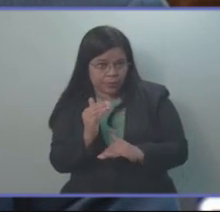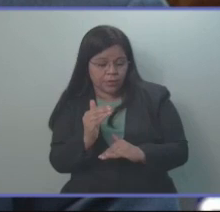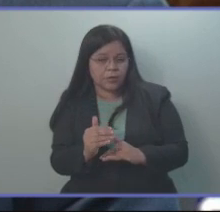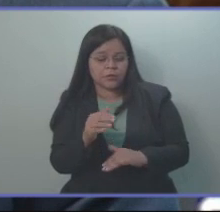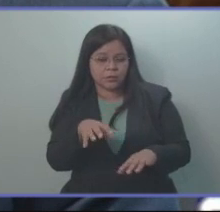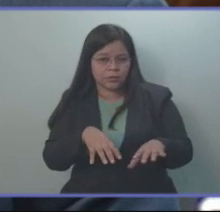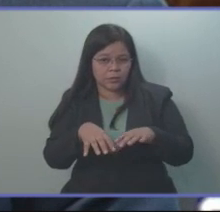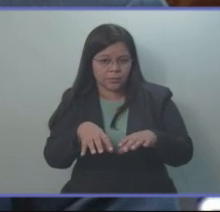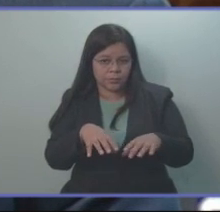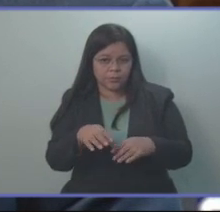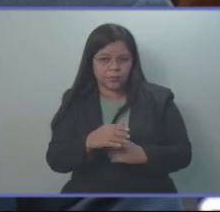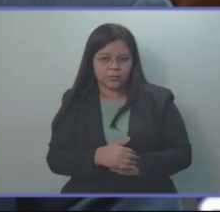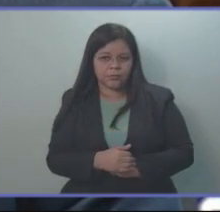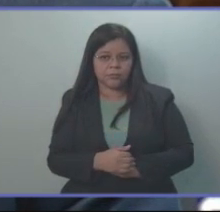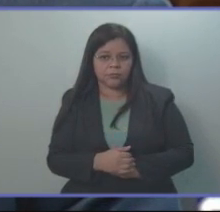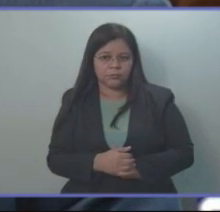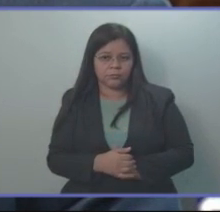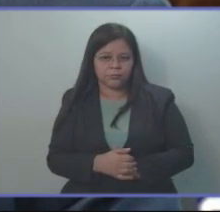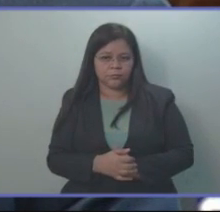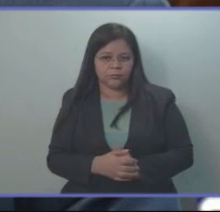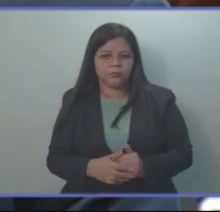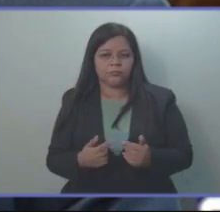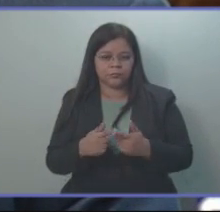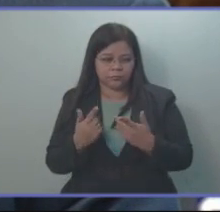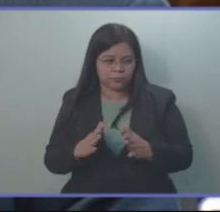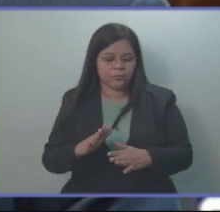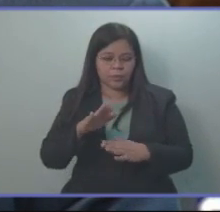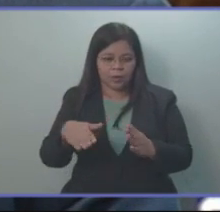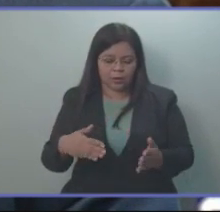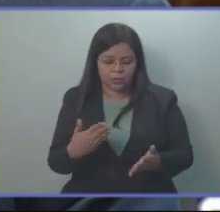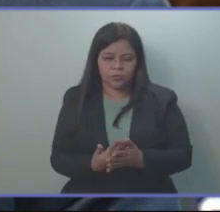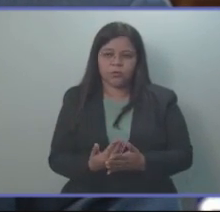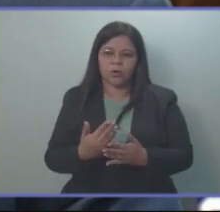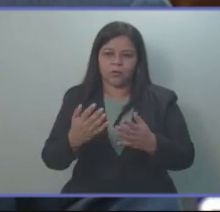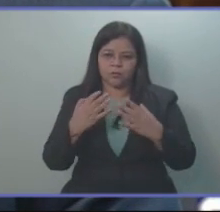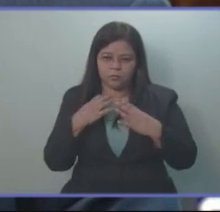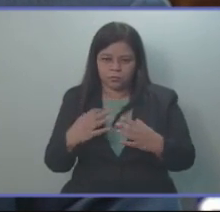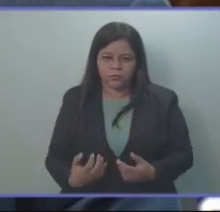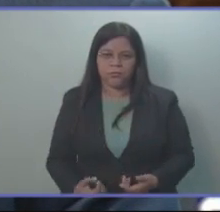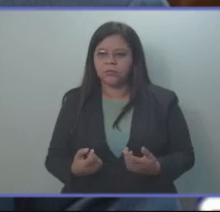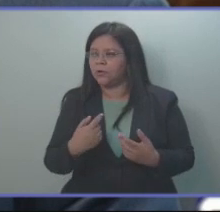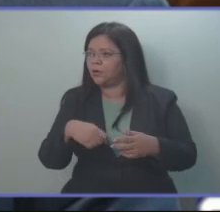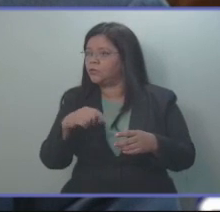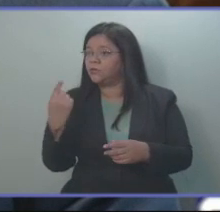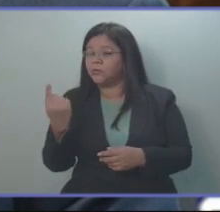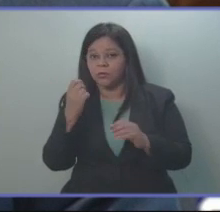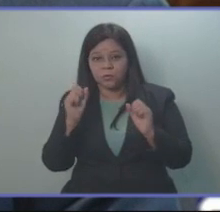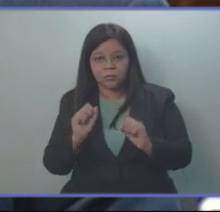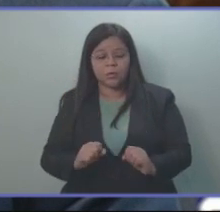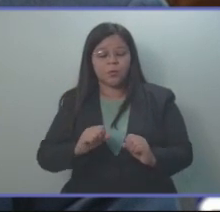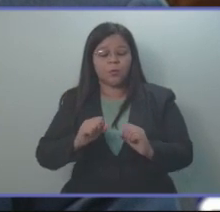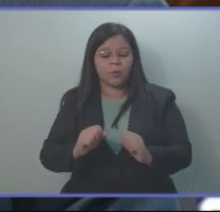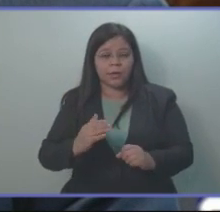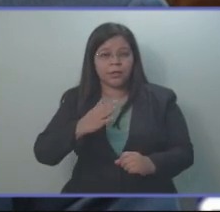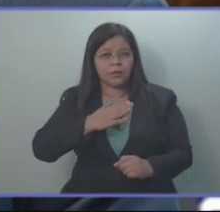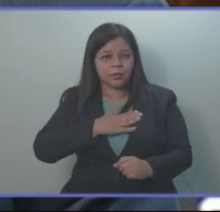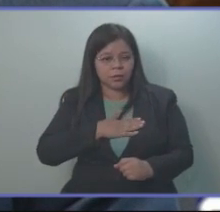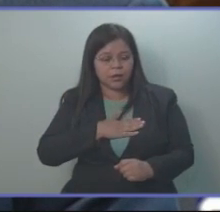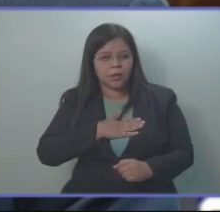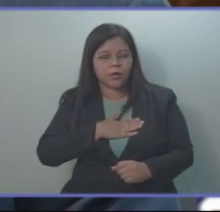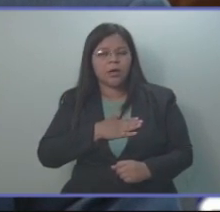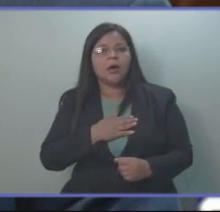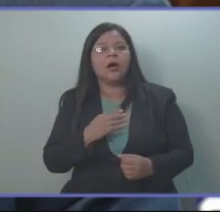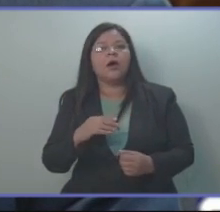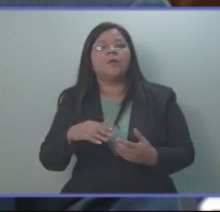la República de El Salvador, sean estos propiedad privada o del Estado, solo podrán ser adquiridos en dominio, poseídos y